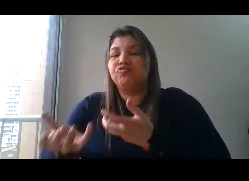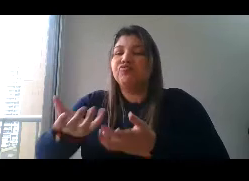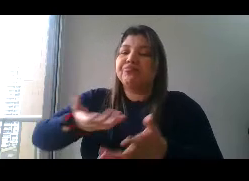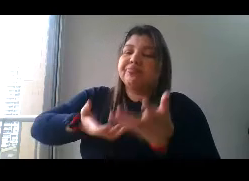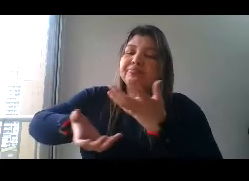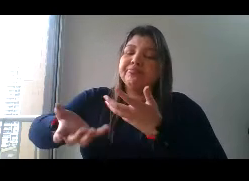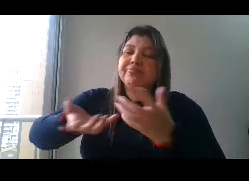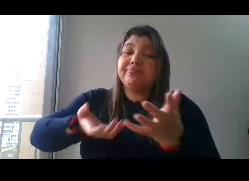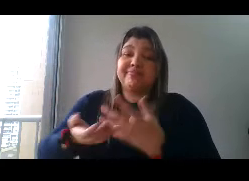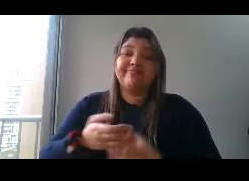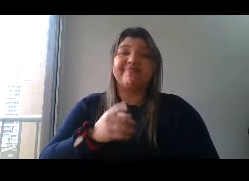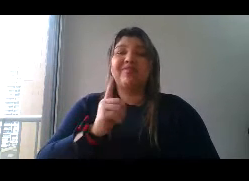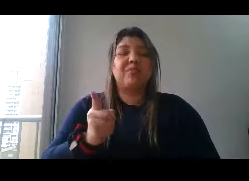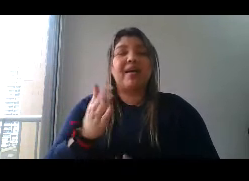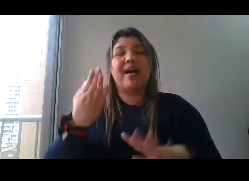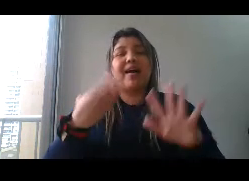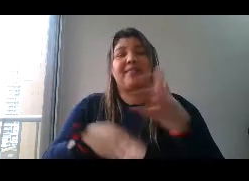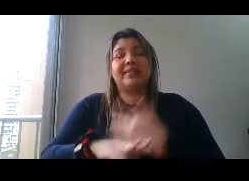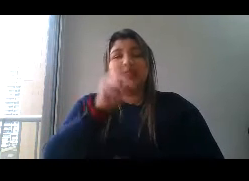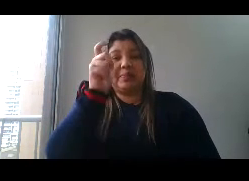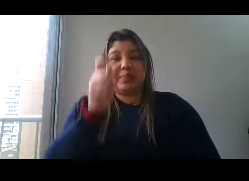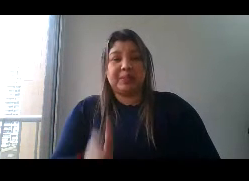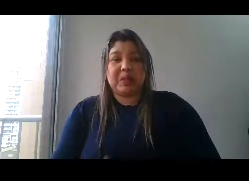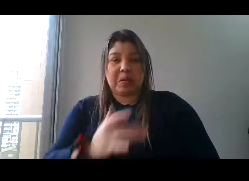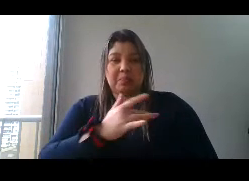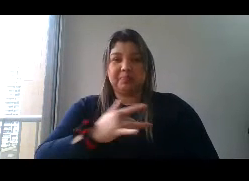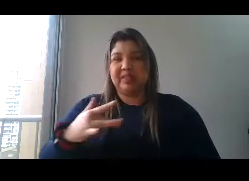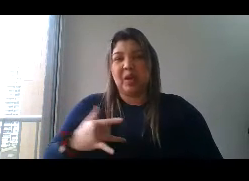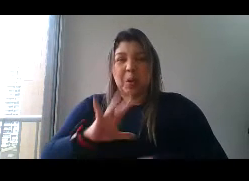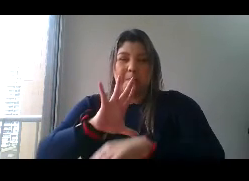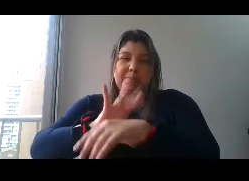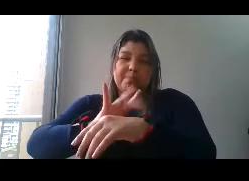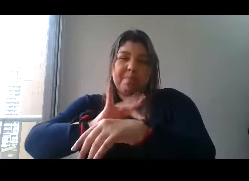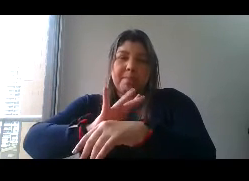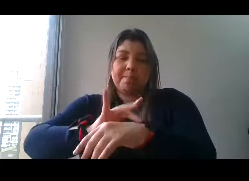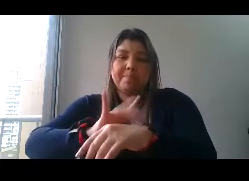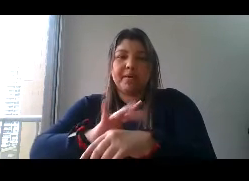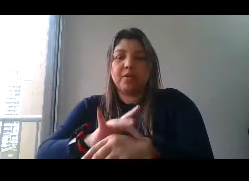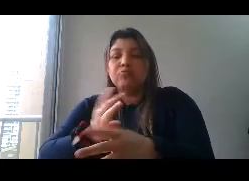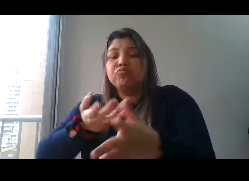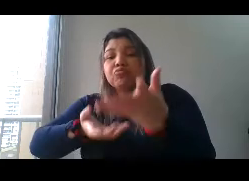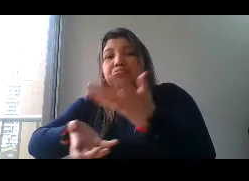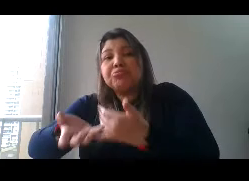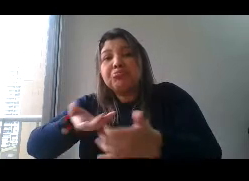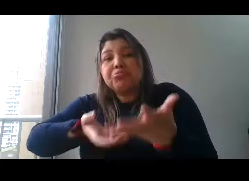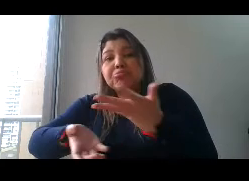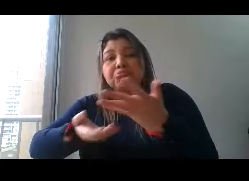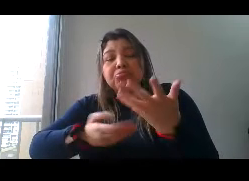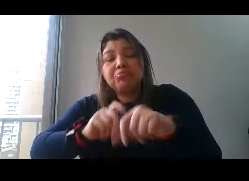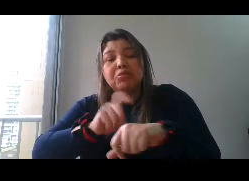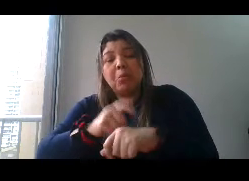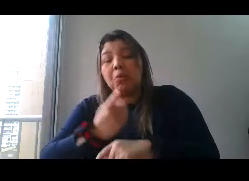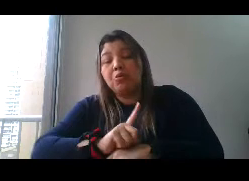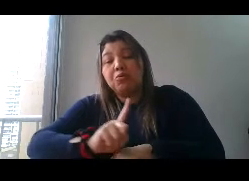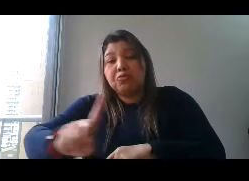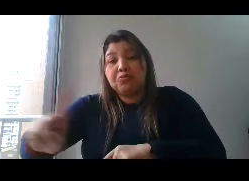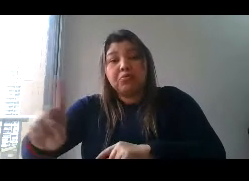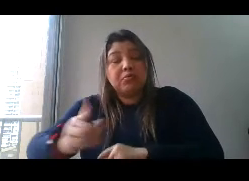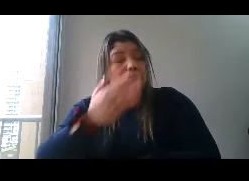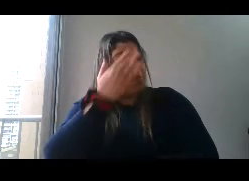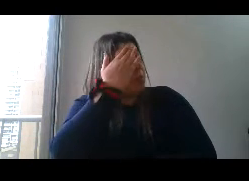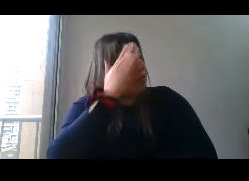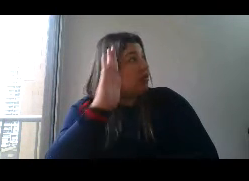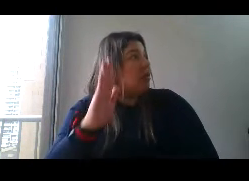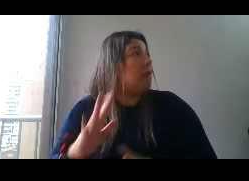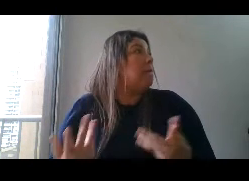la salud atiende a ese paciente y no se vuelve a encontrar más con él, porque ya